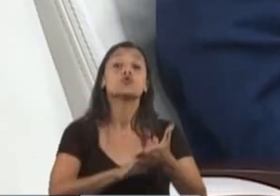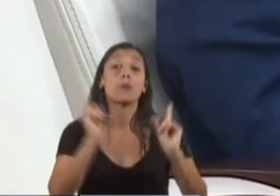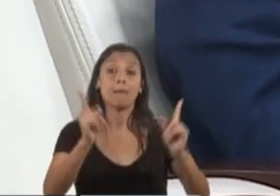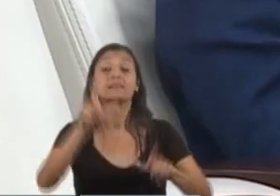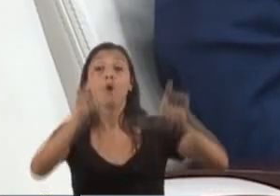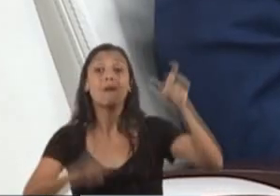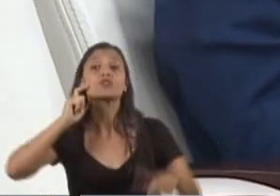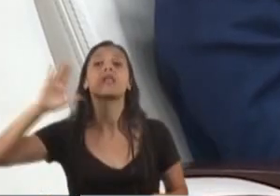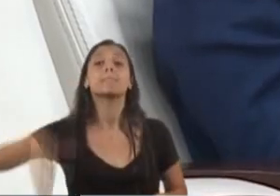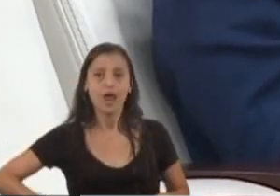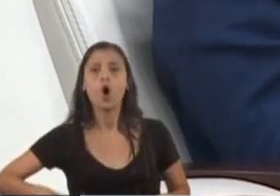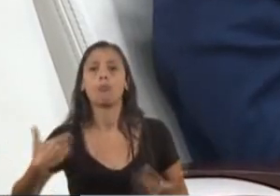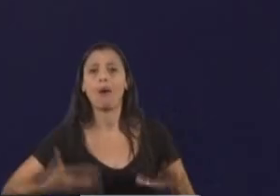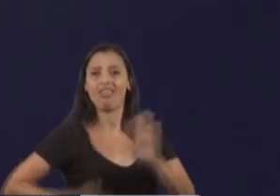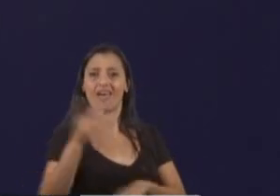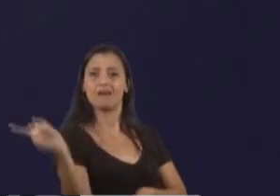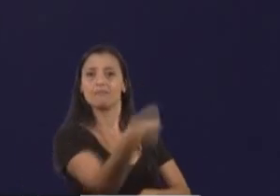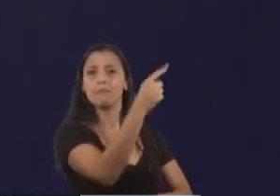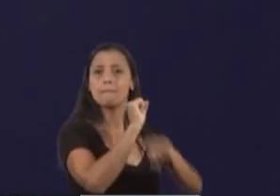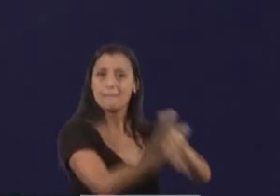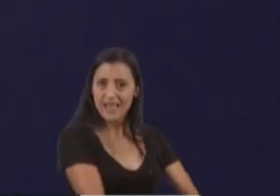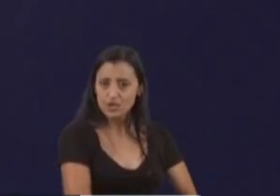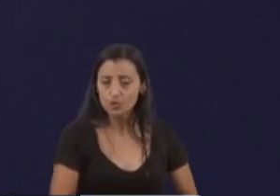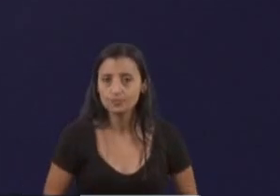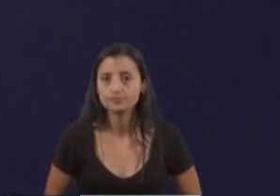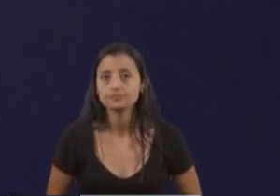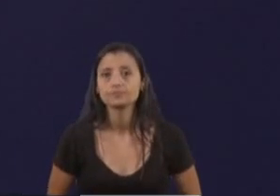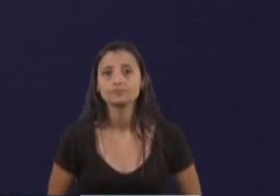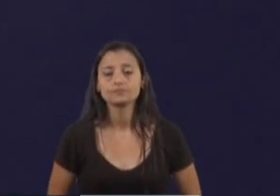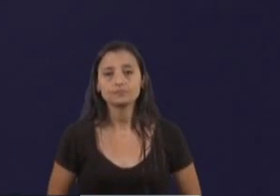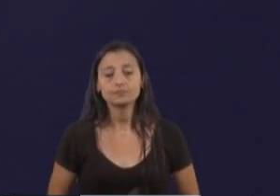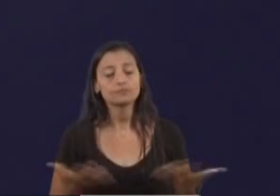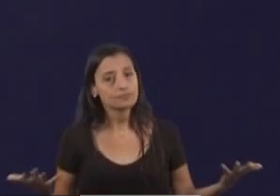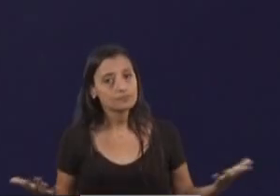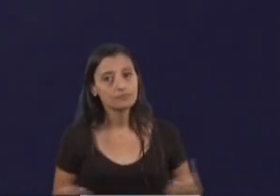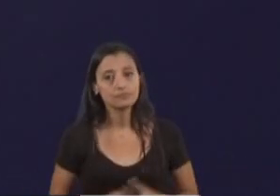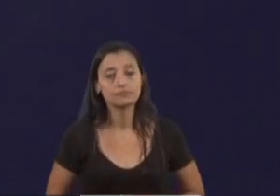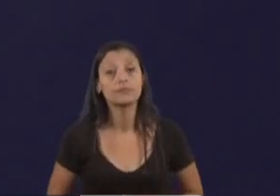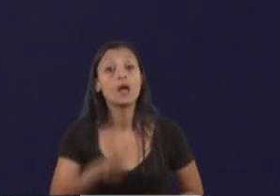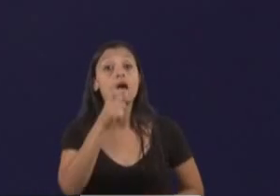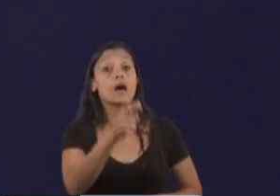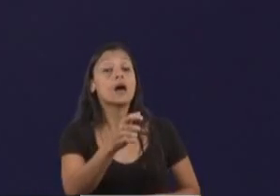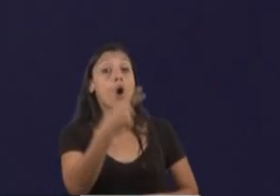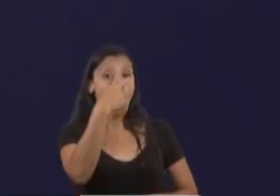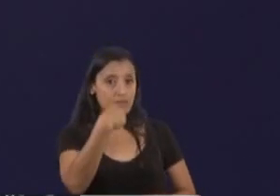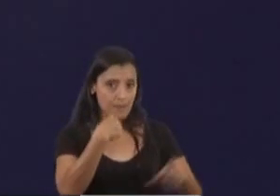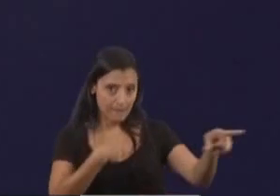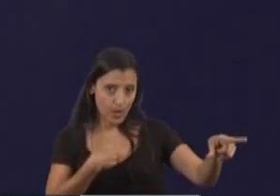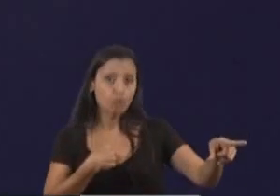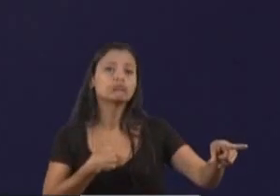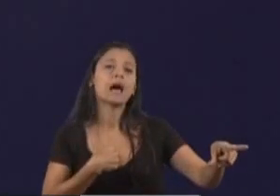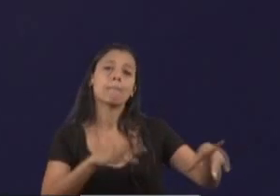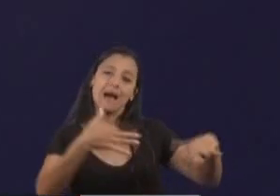la imputabilidad de los menores. Gracias. Bueno, te respondo la última pregunta, que es la